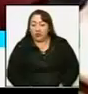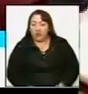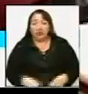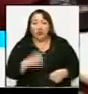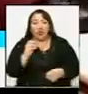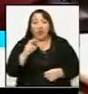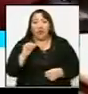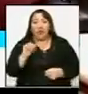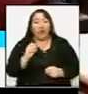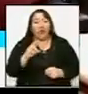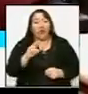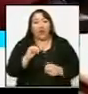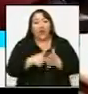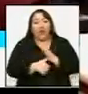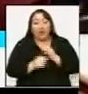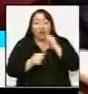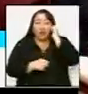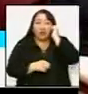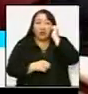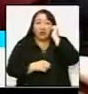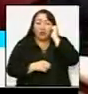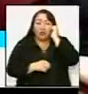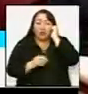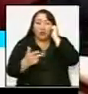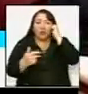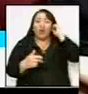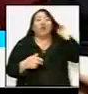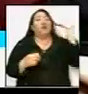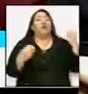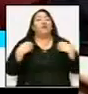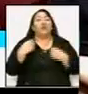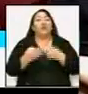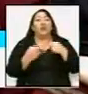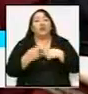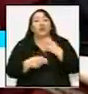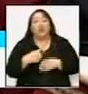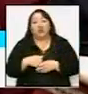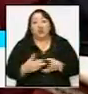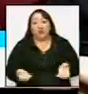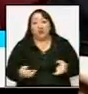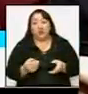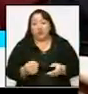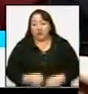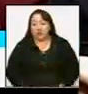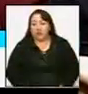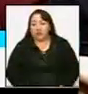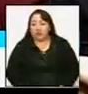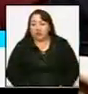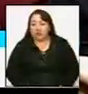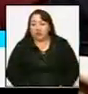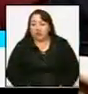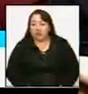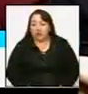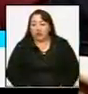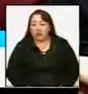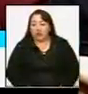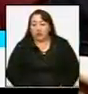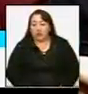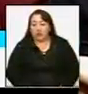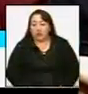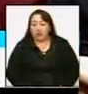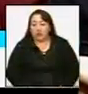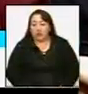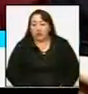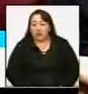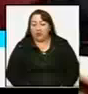en la RENIES porque de repente no hay oficina del Jurado Nacional de Elecciones en Chumbivilca. Yo creo que ese sería un exceso,